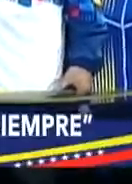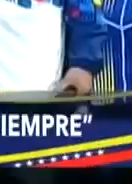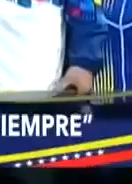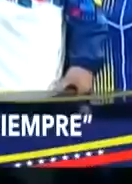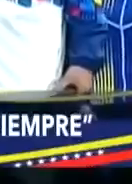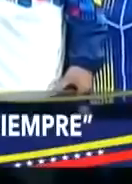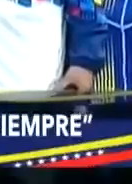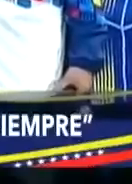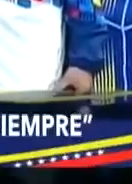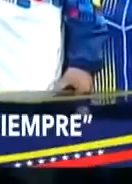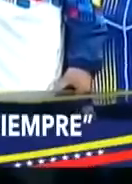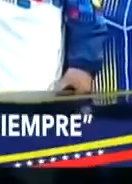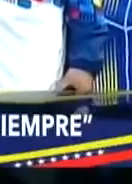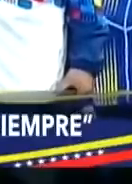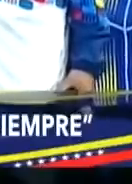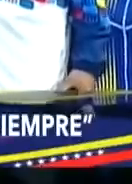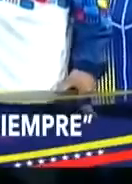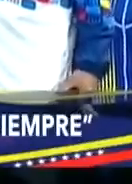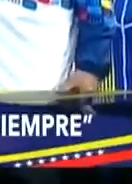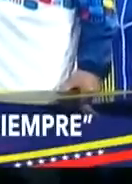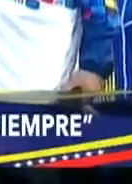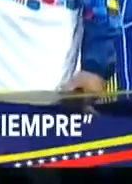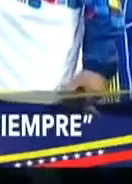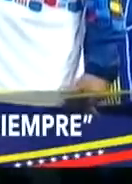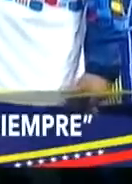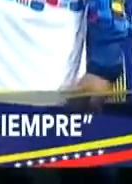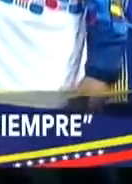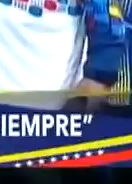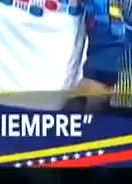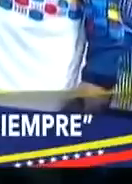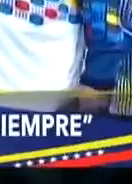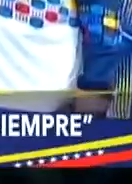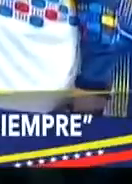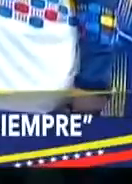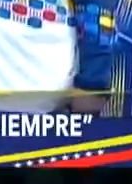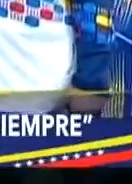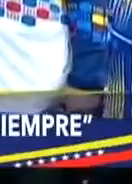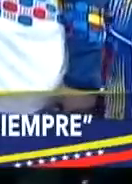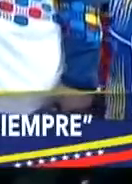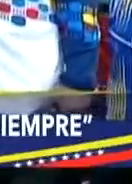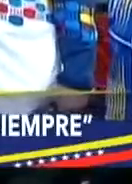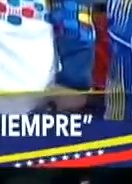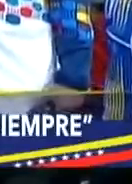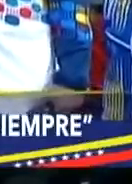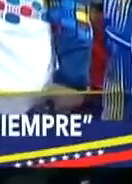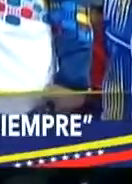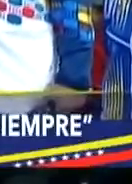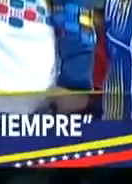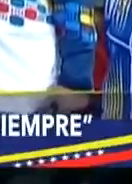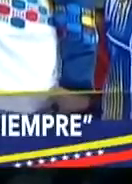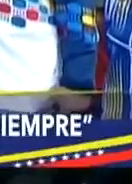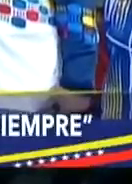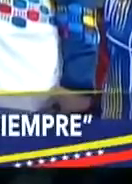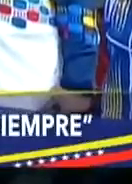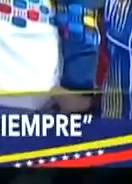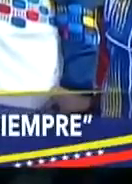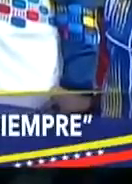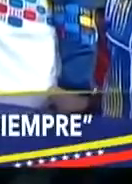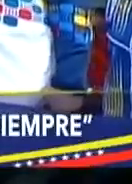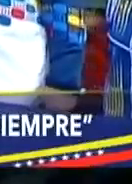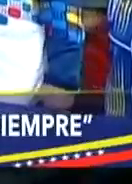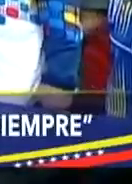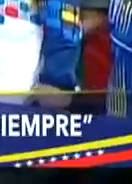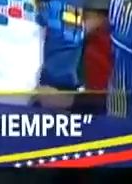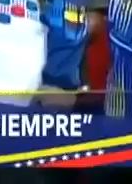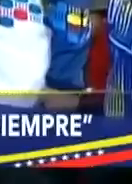constante, como decía él mismo, hasta deshacerse en el servicio a los demás. Y ese es el llamado que yo asumo